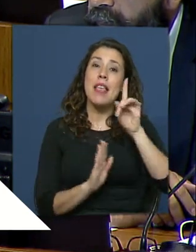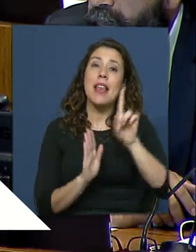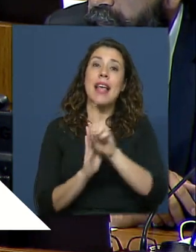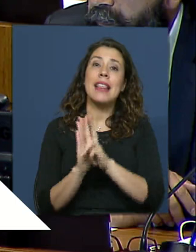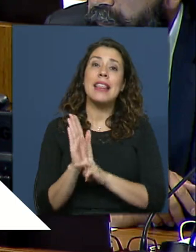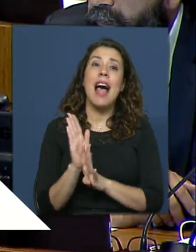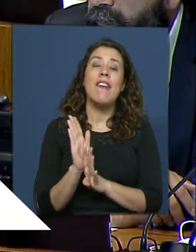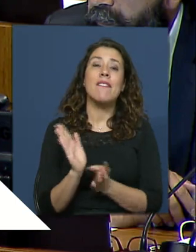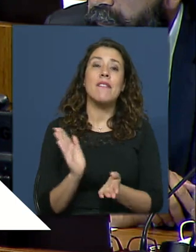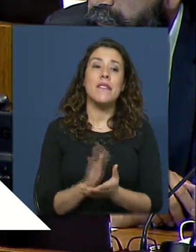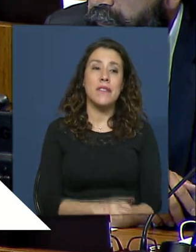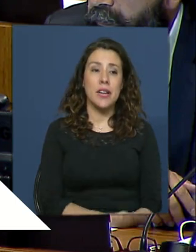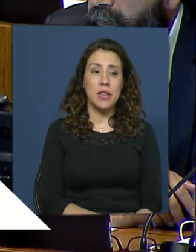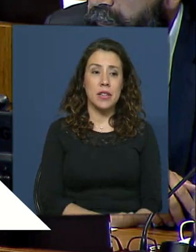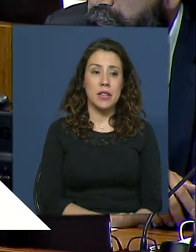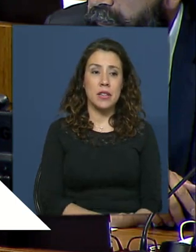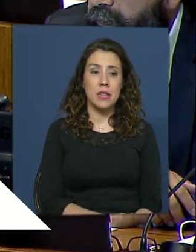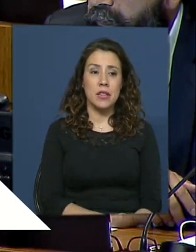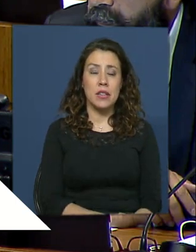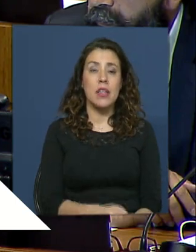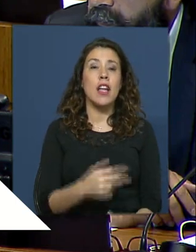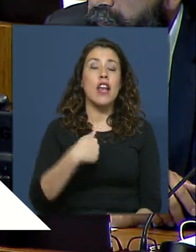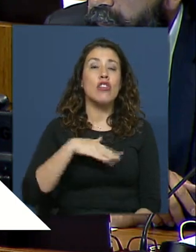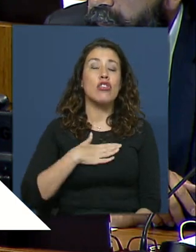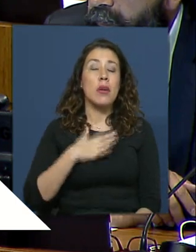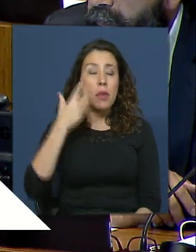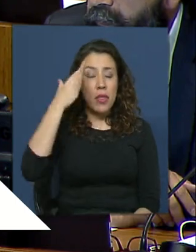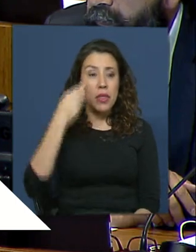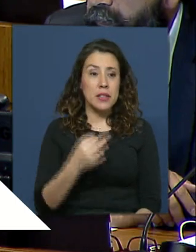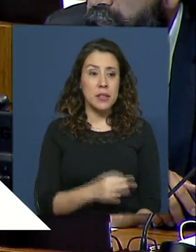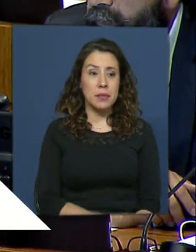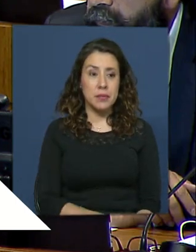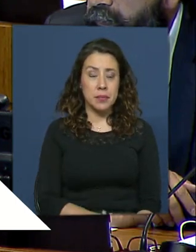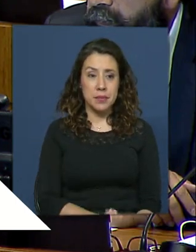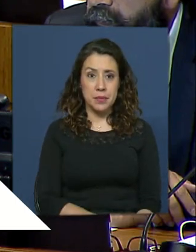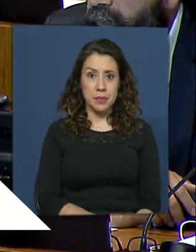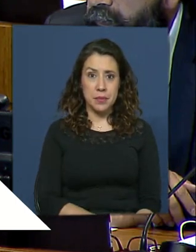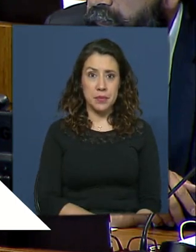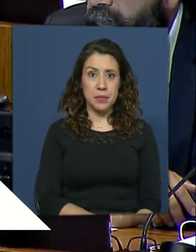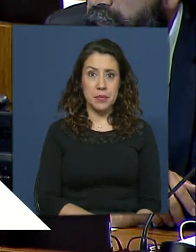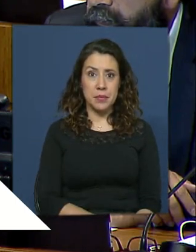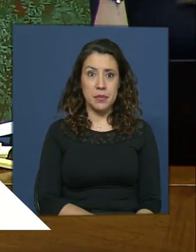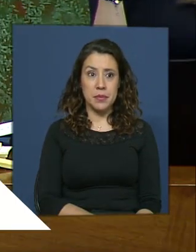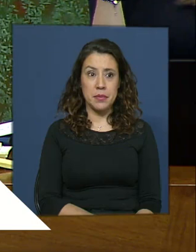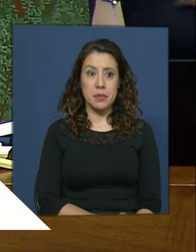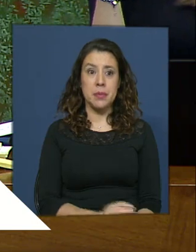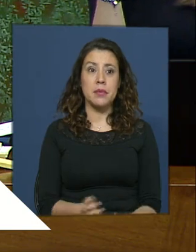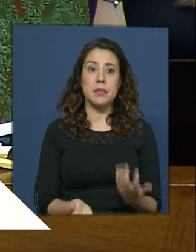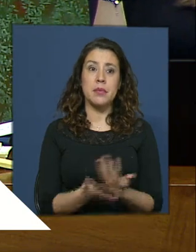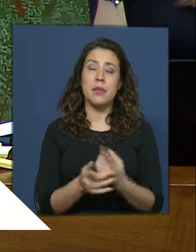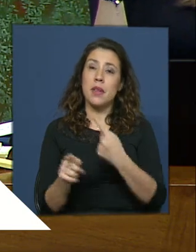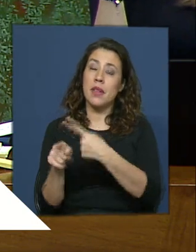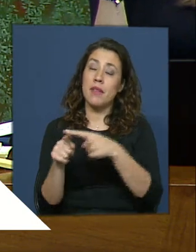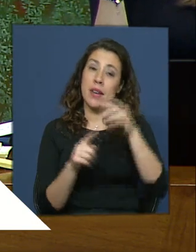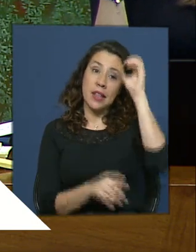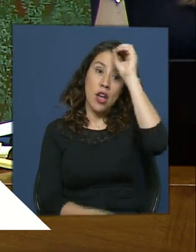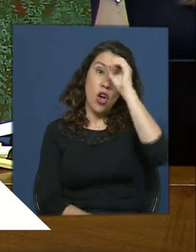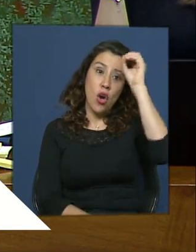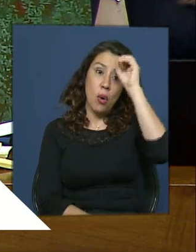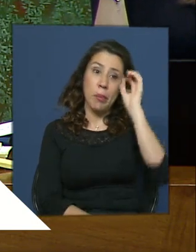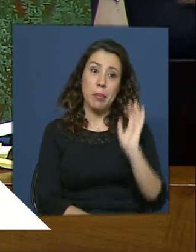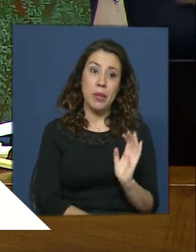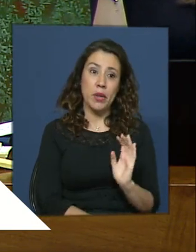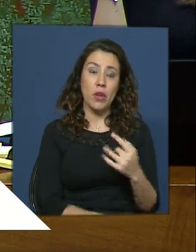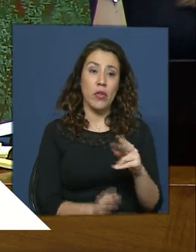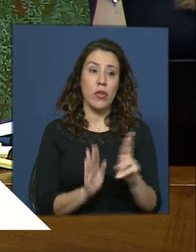que nosotros vamos a determinar y ver, por supuesto. Sí, tenemos diferencias de opinión en el respecto